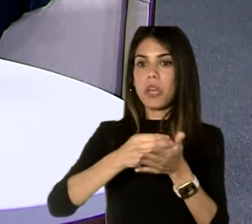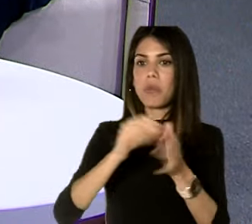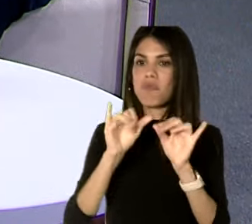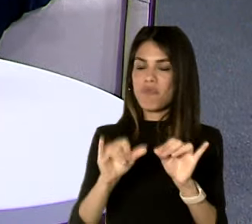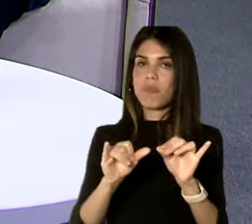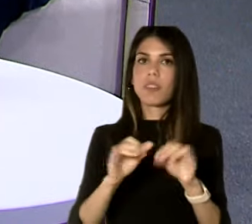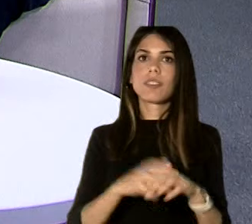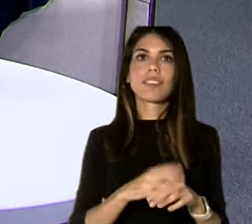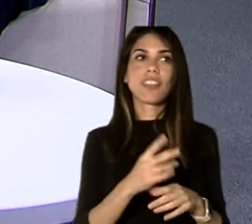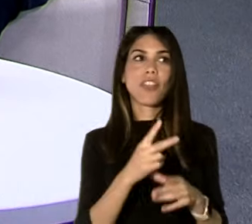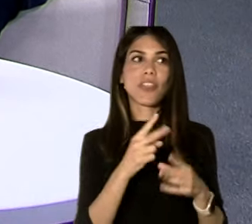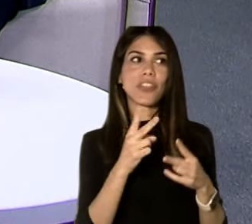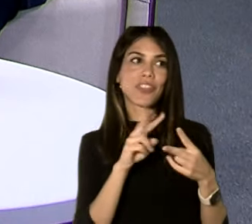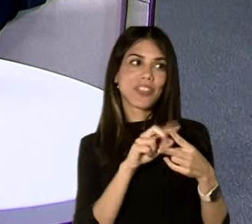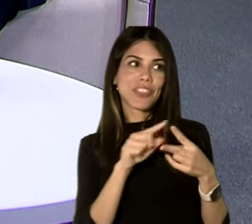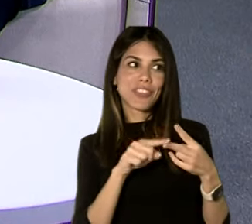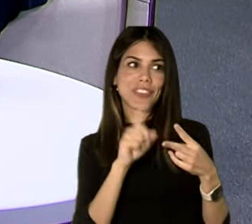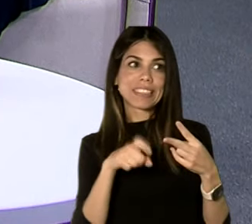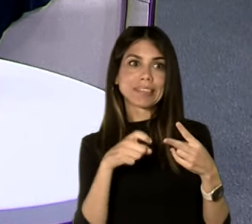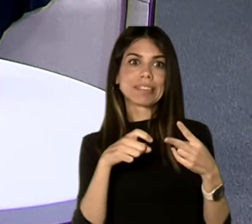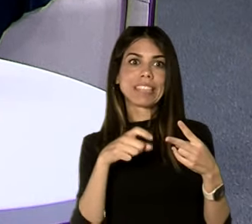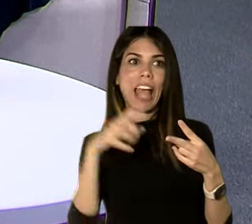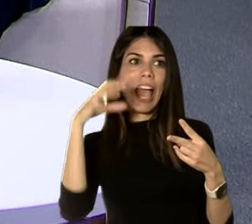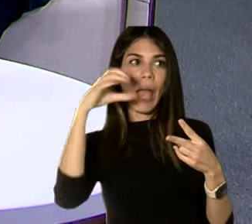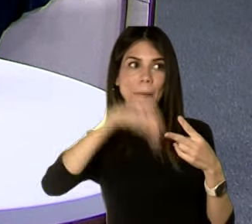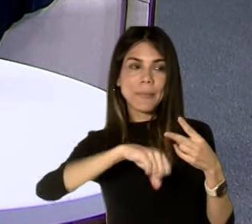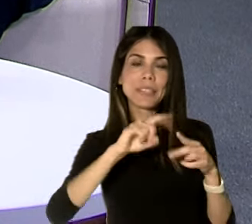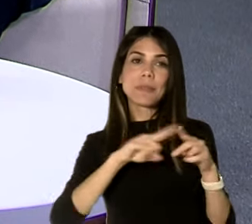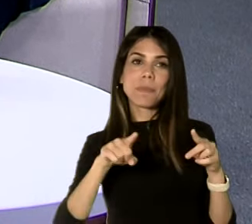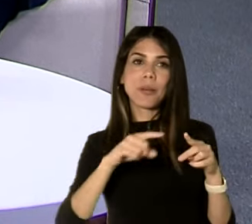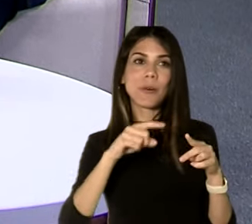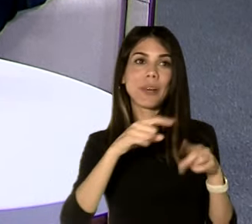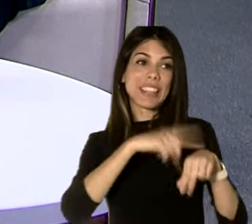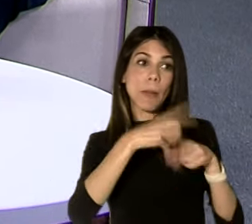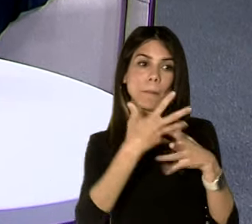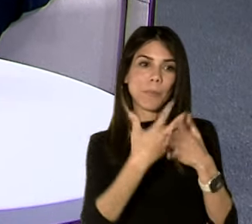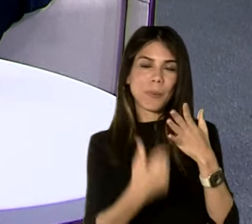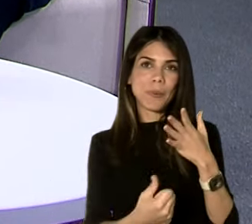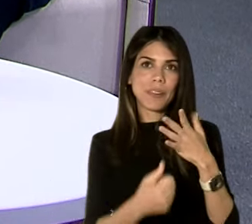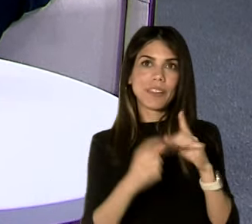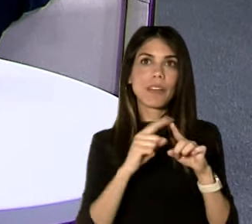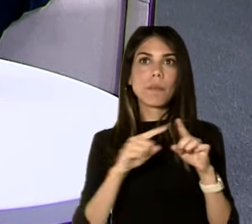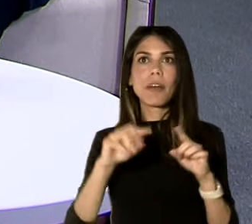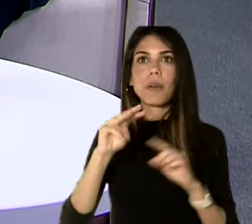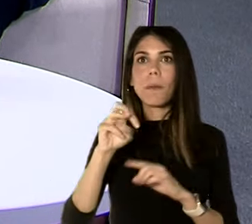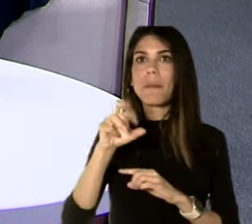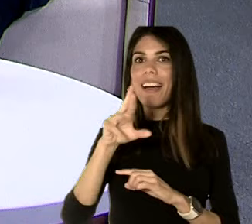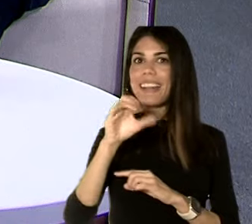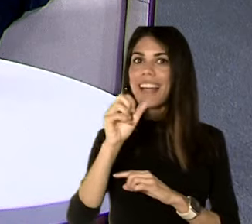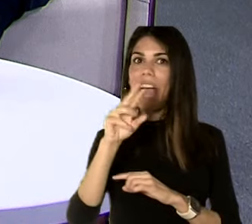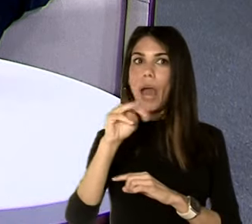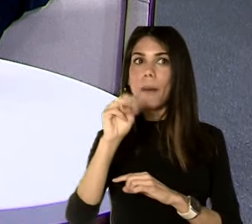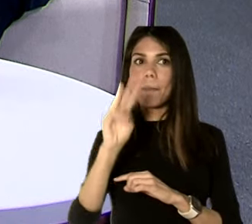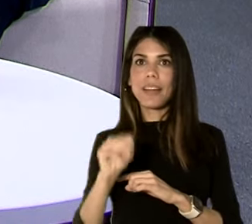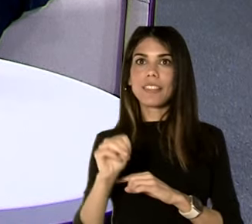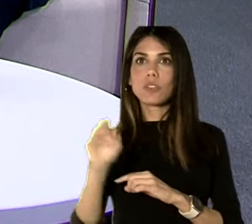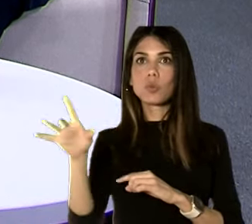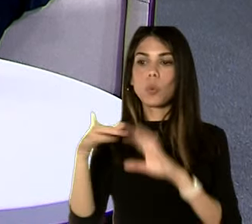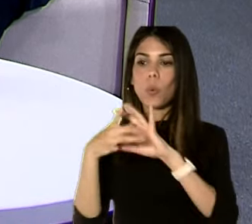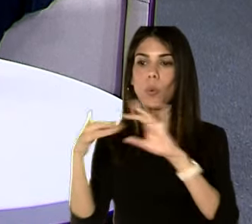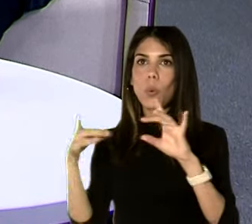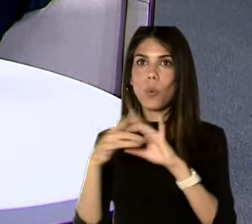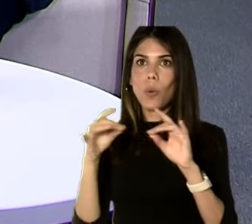nos quedaron dos puntos pero por razón de tiempo no no podemos Así que guardamos esta nota de de Marí Carmen Rivera y y ya cuando sean los candidatos